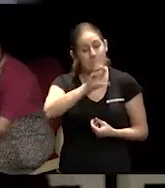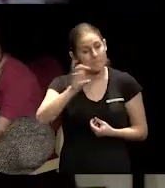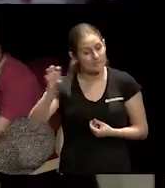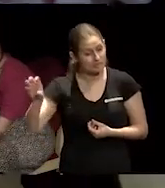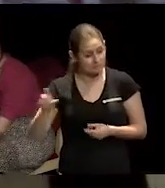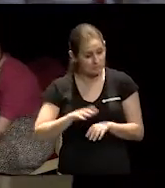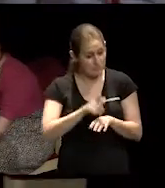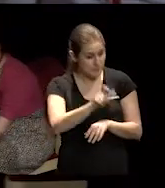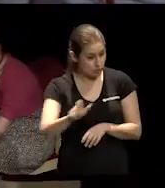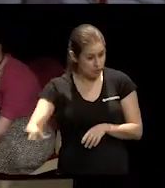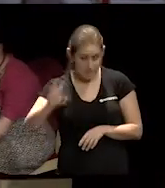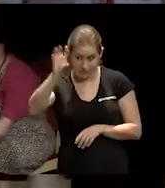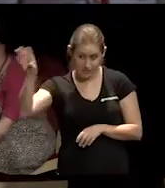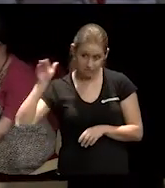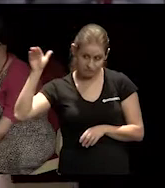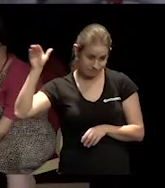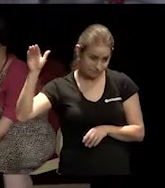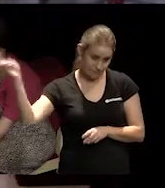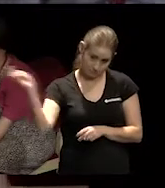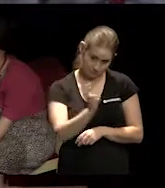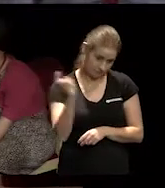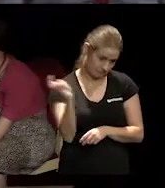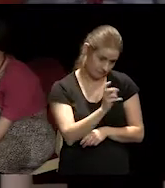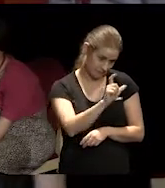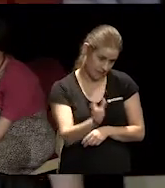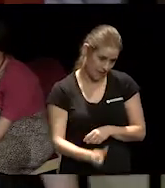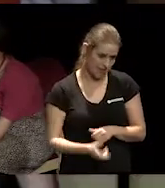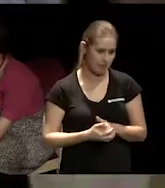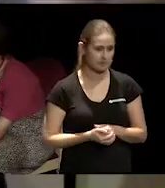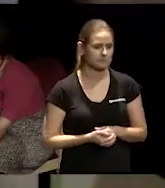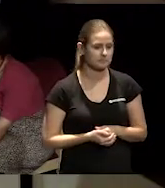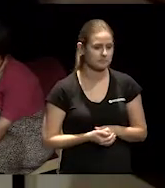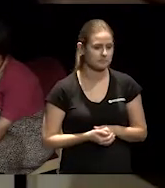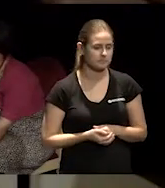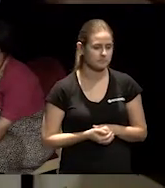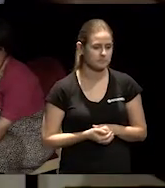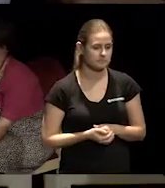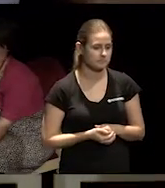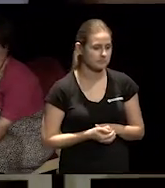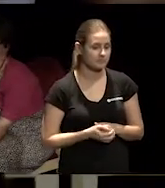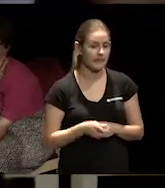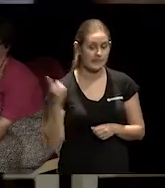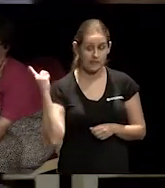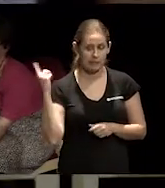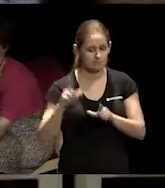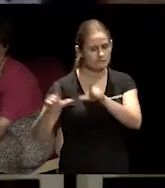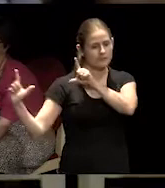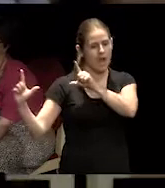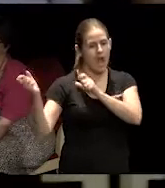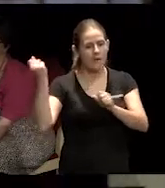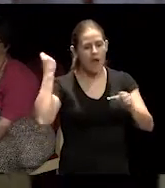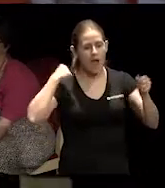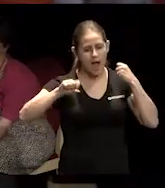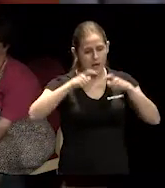diferentes lugares de Oriente Medio, mayormente. Esta es una de las actuaciones. Aquí os ¡Ay,